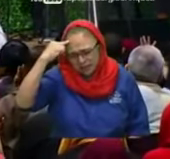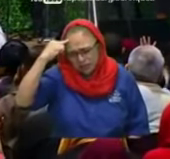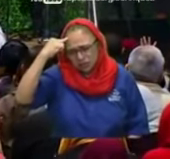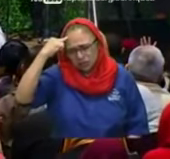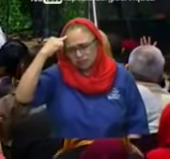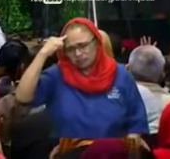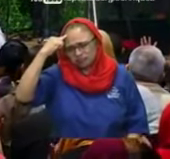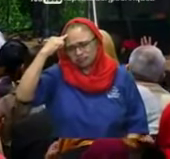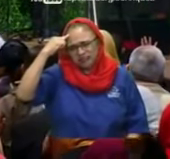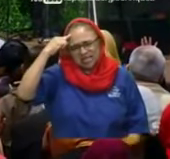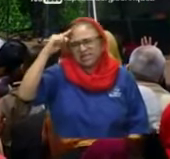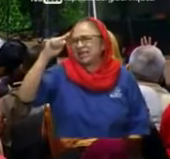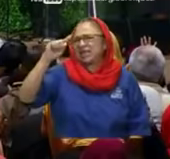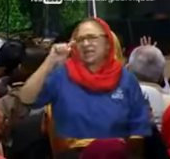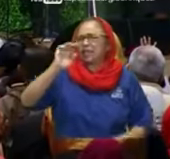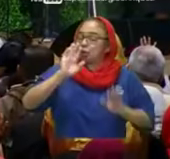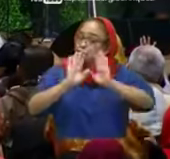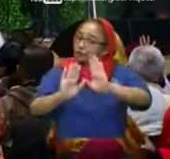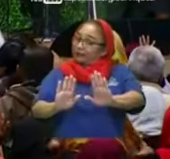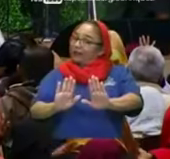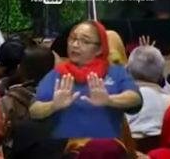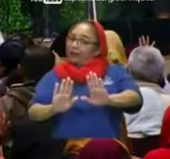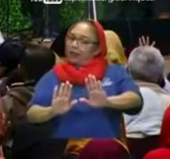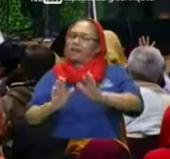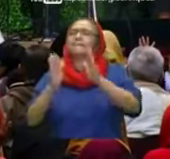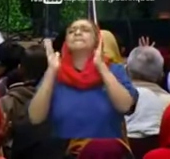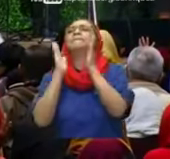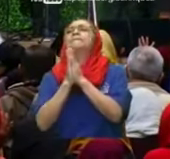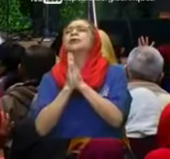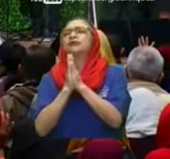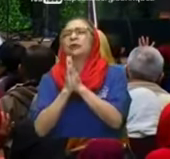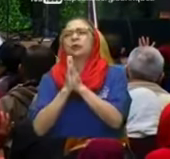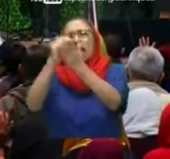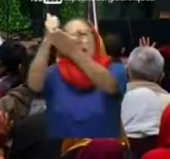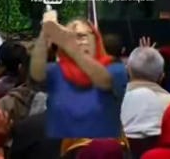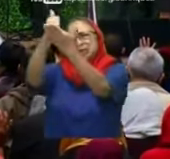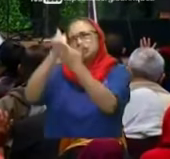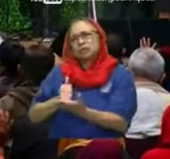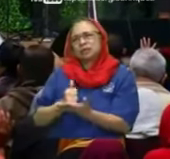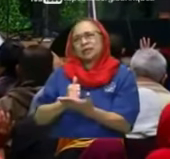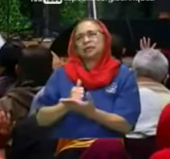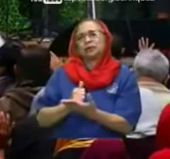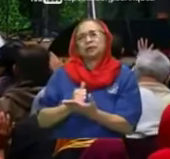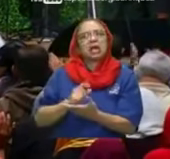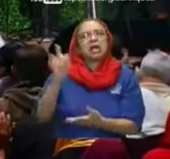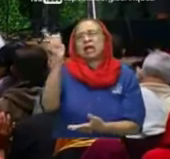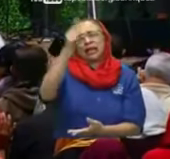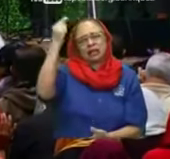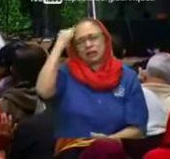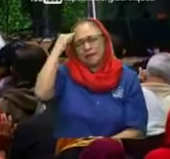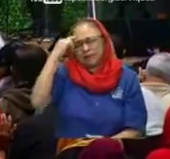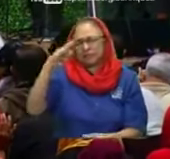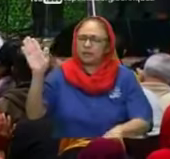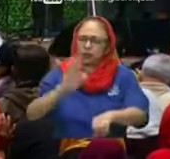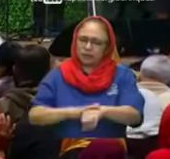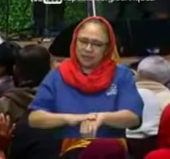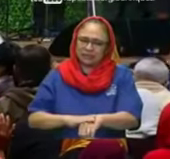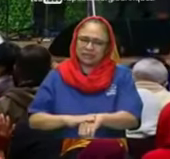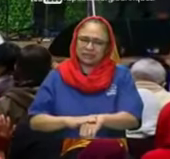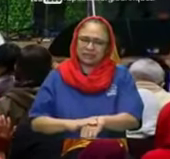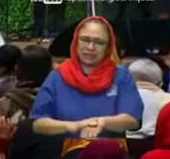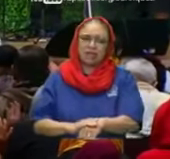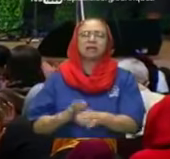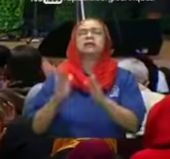nos va a servir de estorbo, todo aquello que nos va a servir de estorbo para obtener las bendiciones